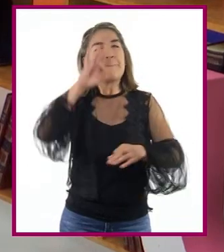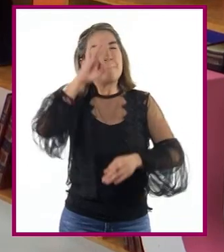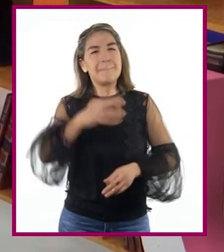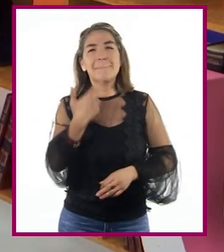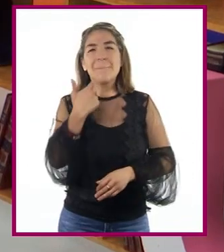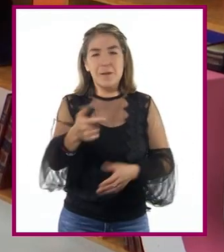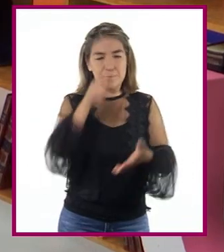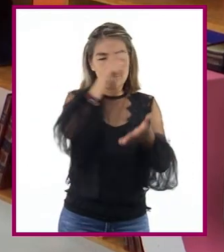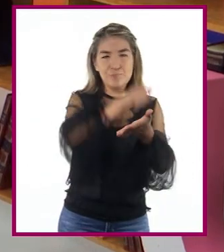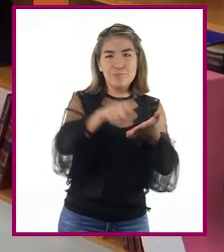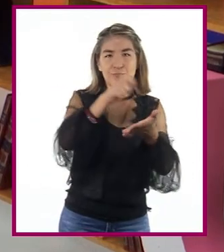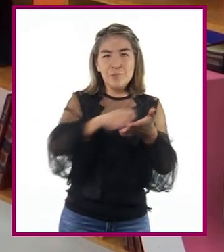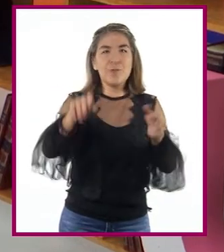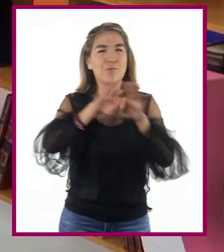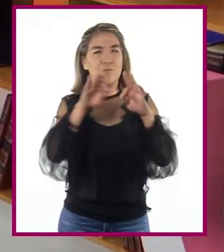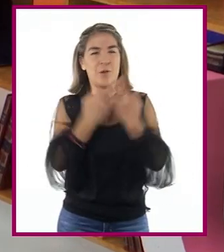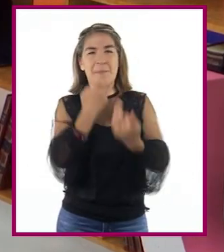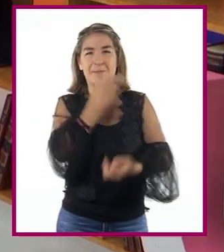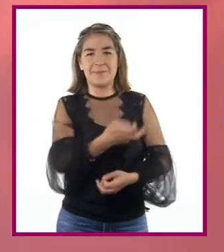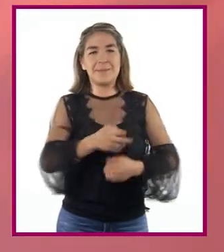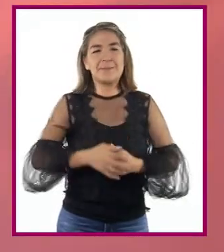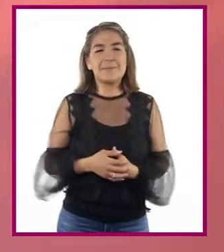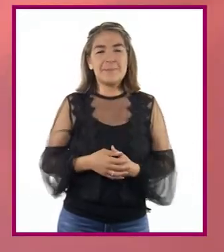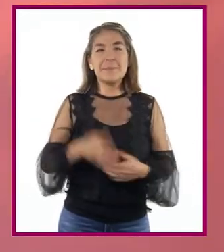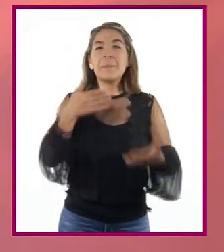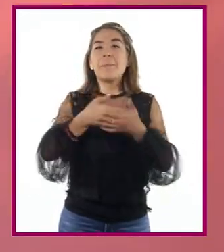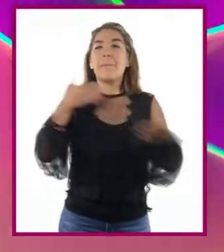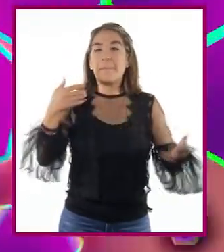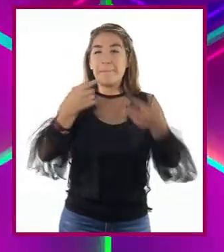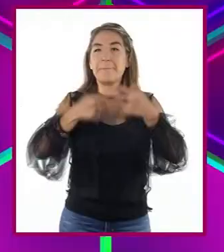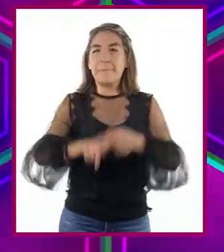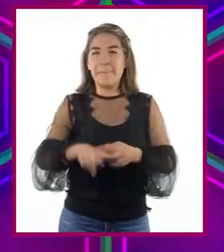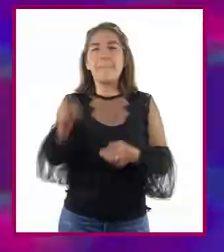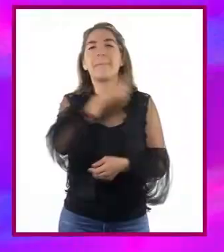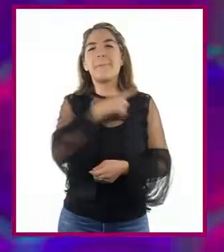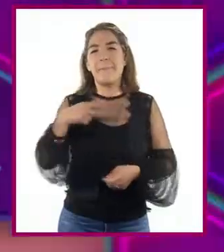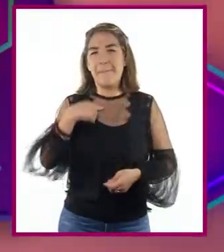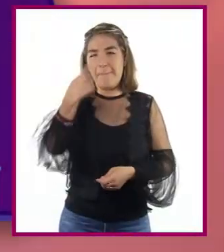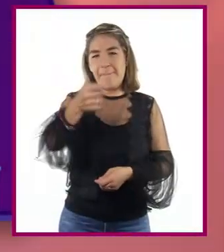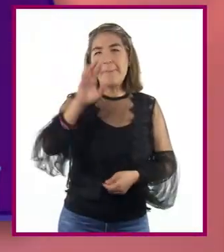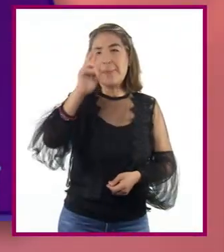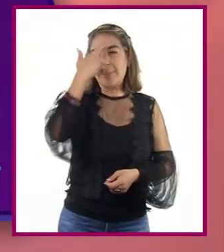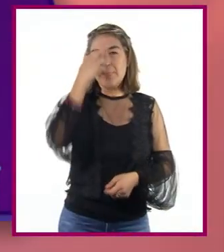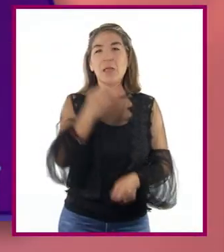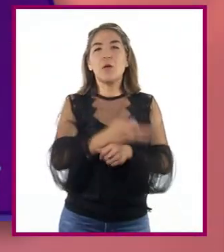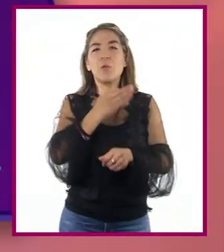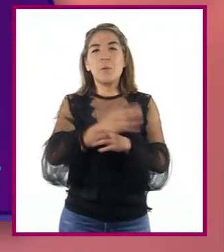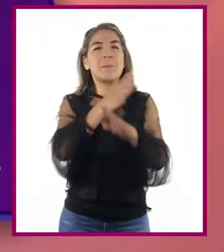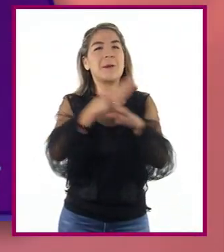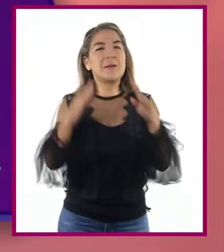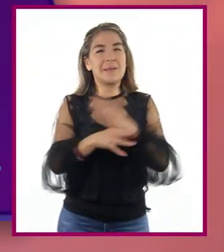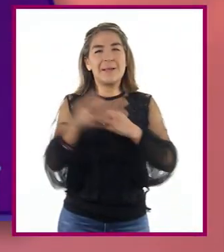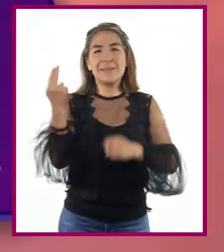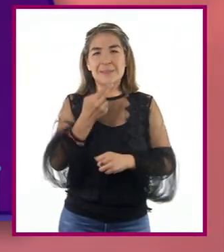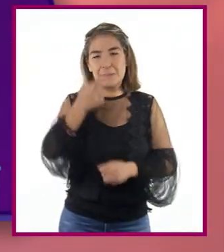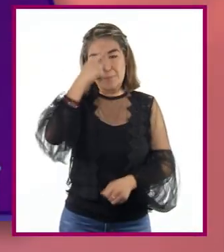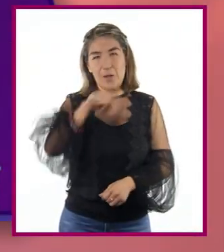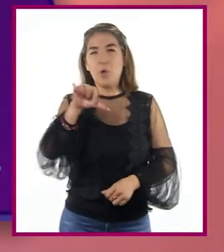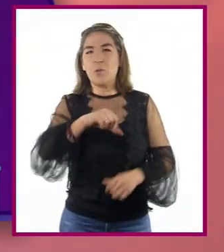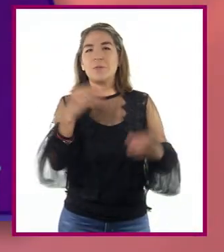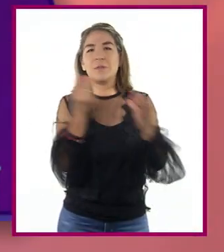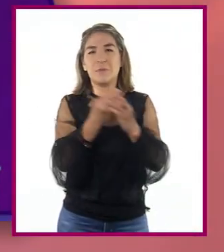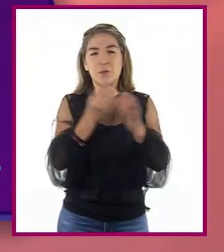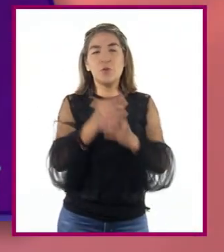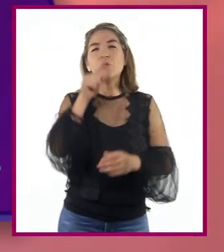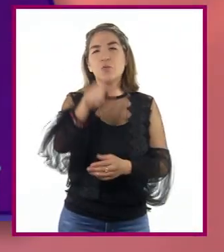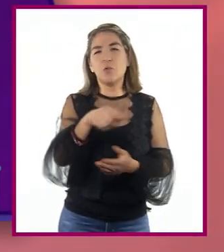manera una carta de este tipo. Antes de continuar, permítanme recordarles los materiales que van a necesitar para esta sesión. Su